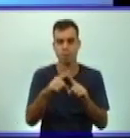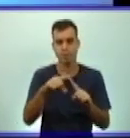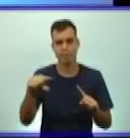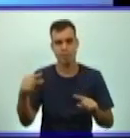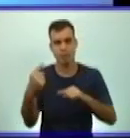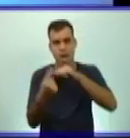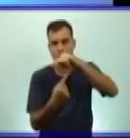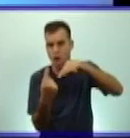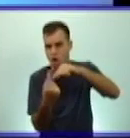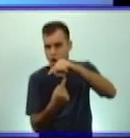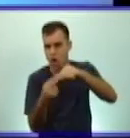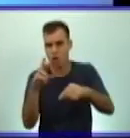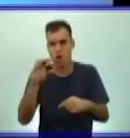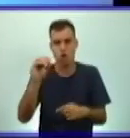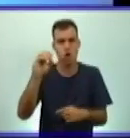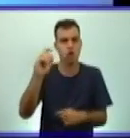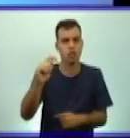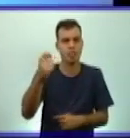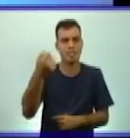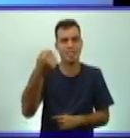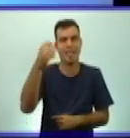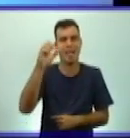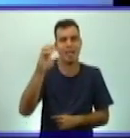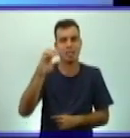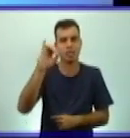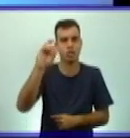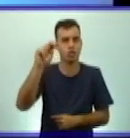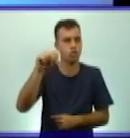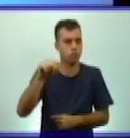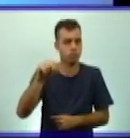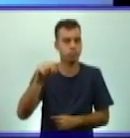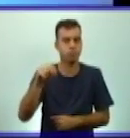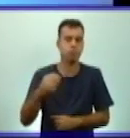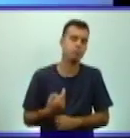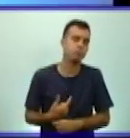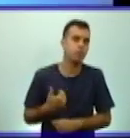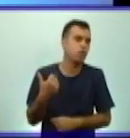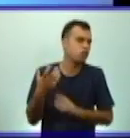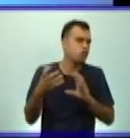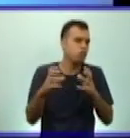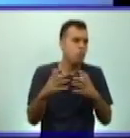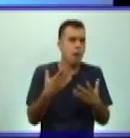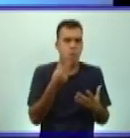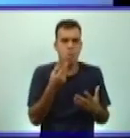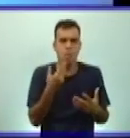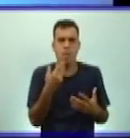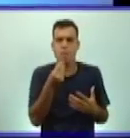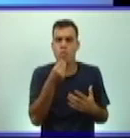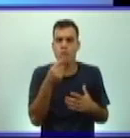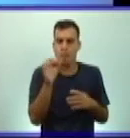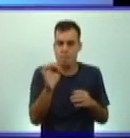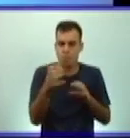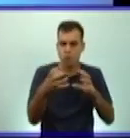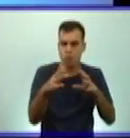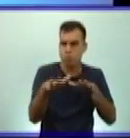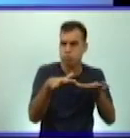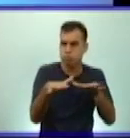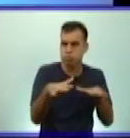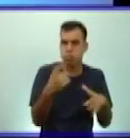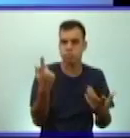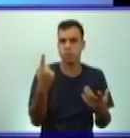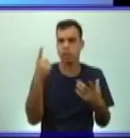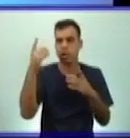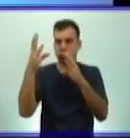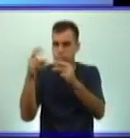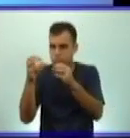cuerpos dentro de un lenguaje cinemático que nos va a permitir describir a este tipo de movimiento desde el punto de vista cualitativo y